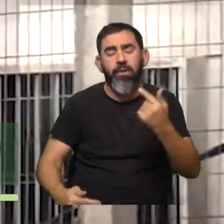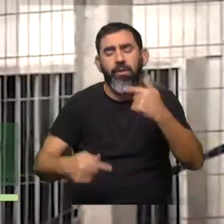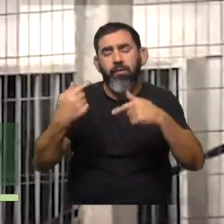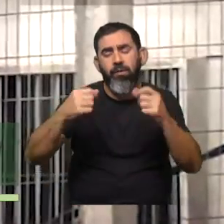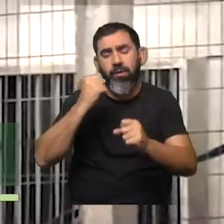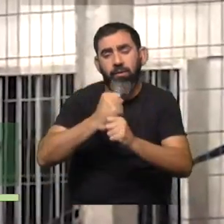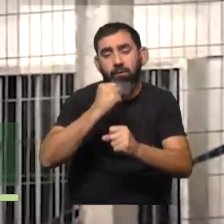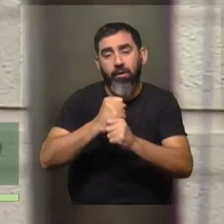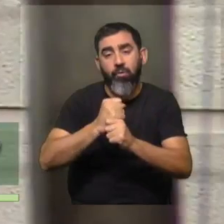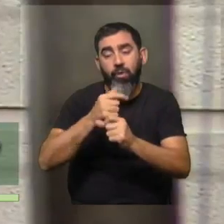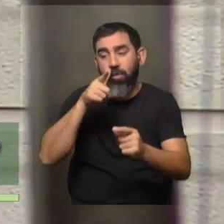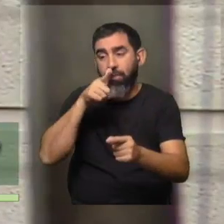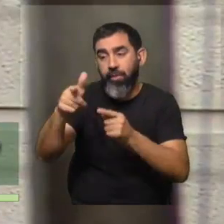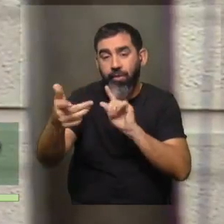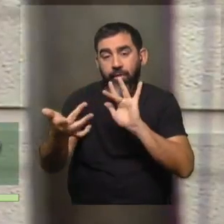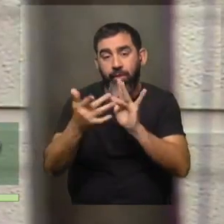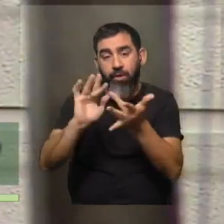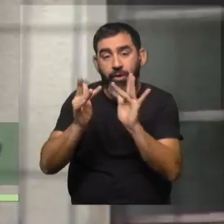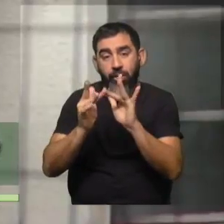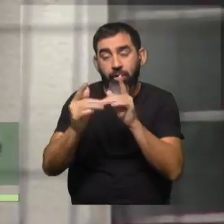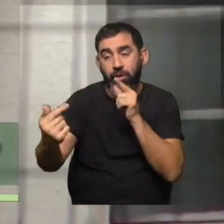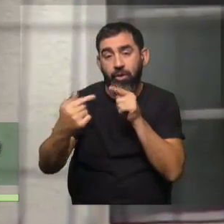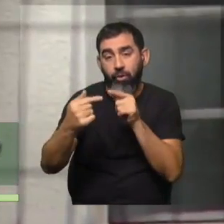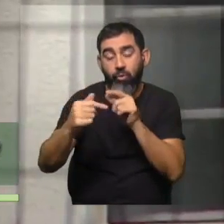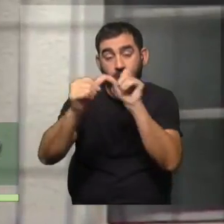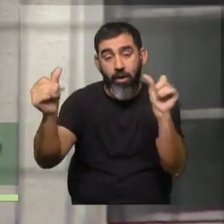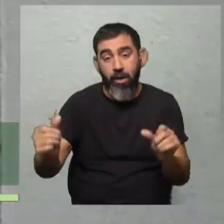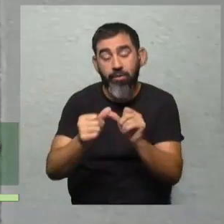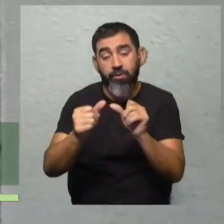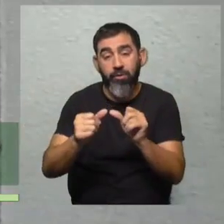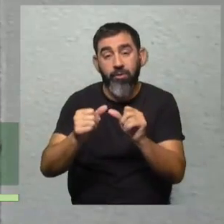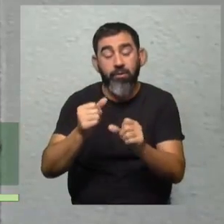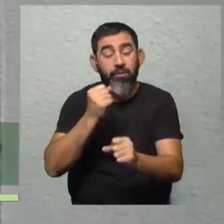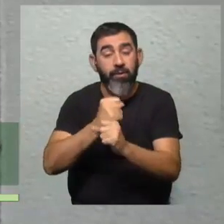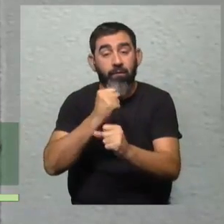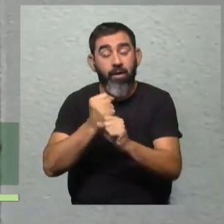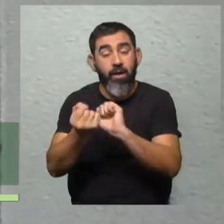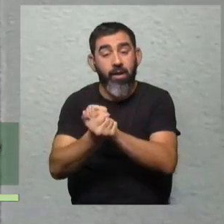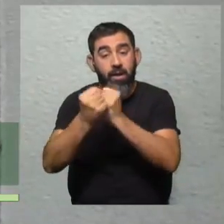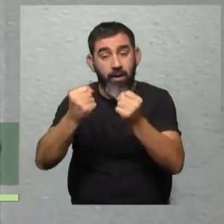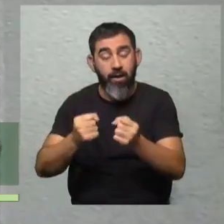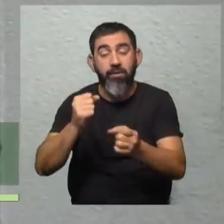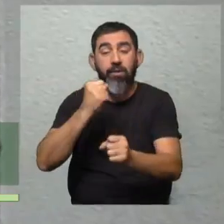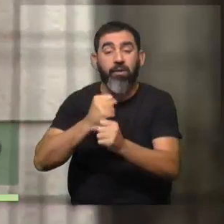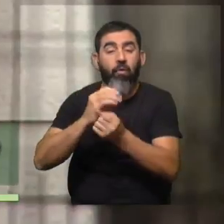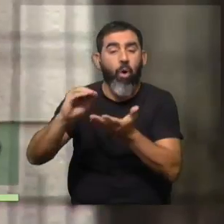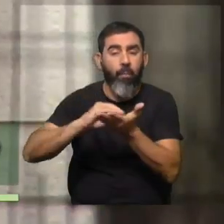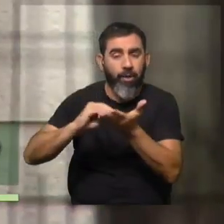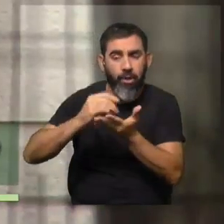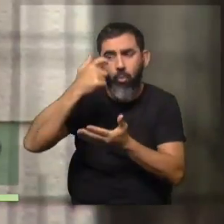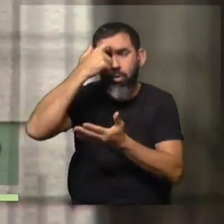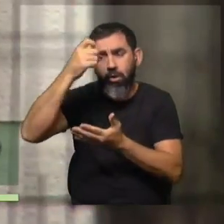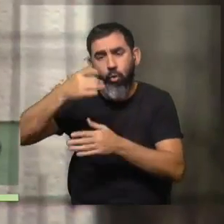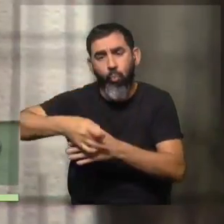tareas la tarea en trato directo que es la que sería la que llevaría adelante los operadores penitenciarios más tareas administrativas técnicas profesionales